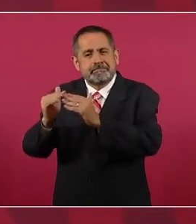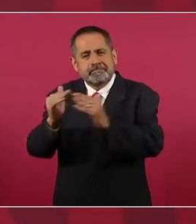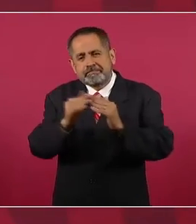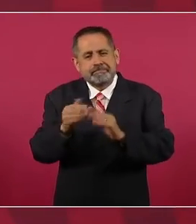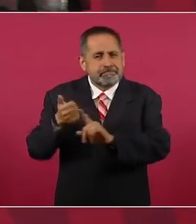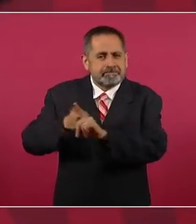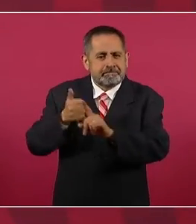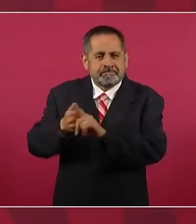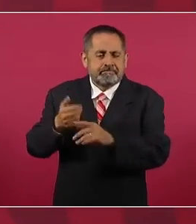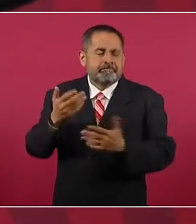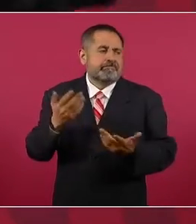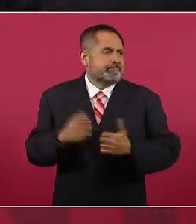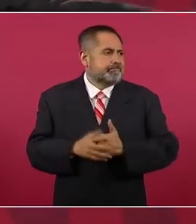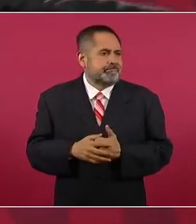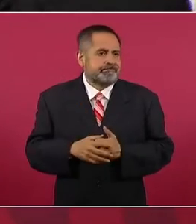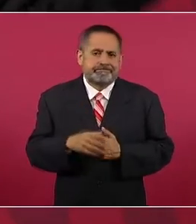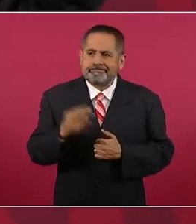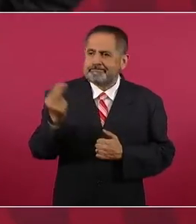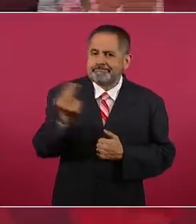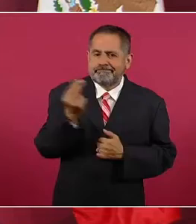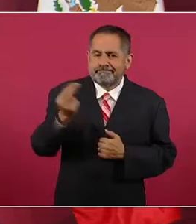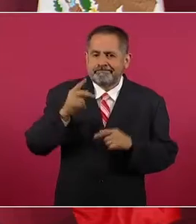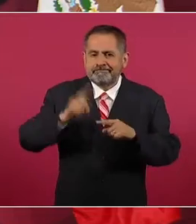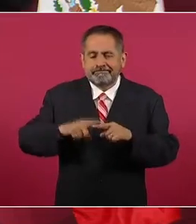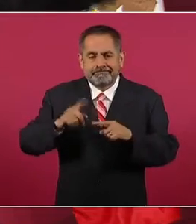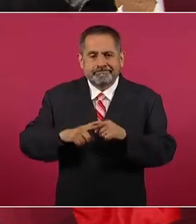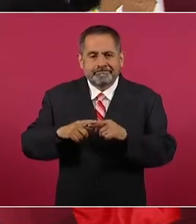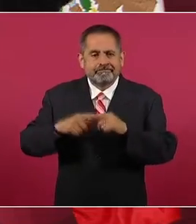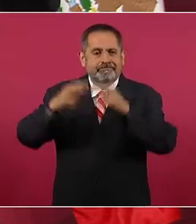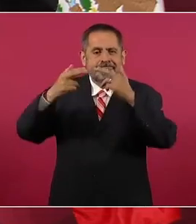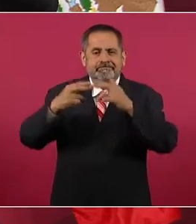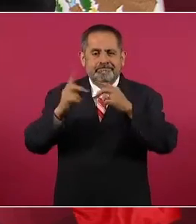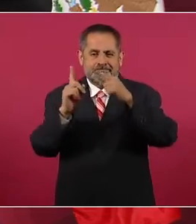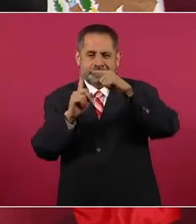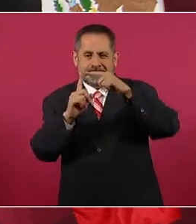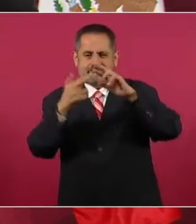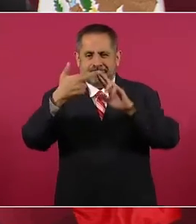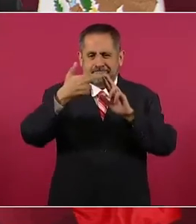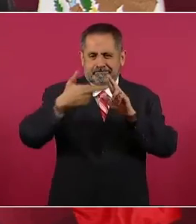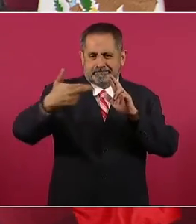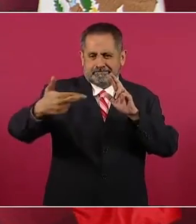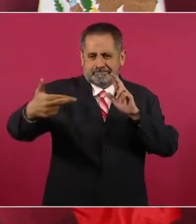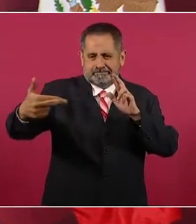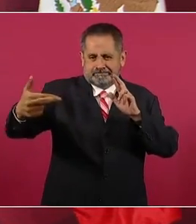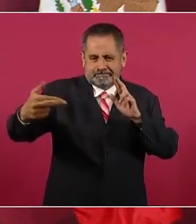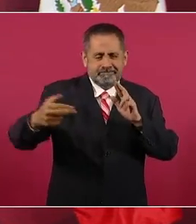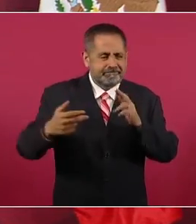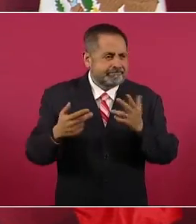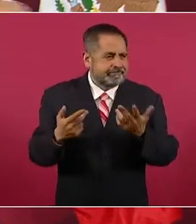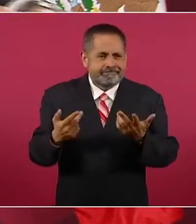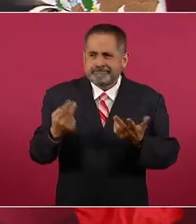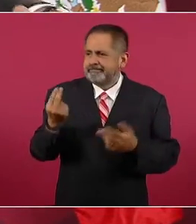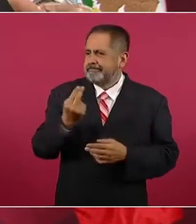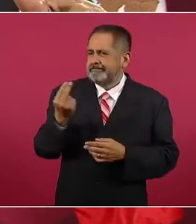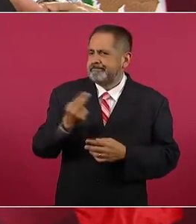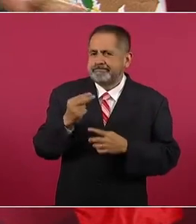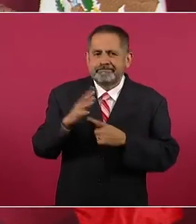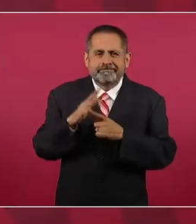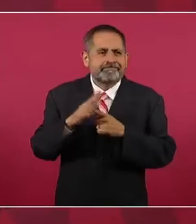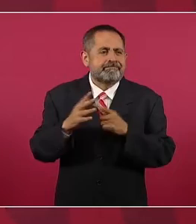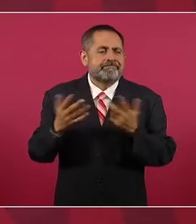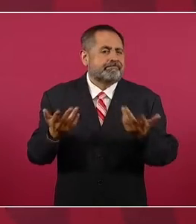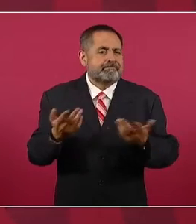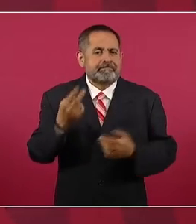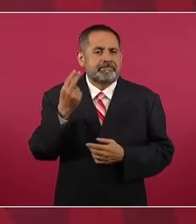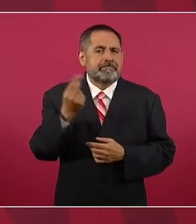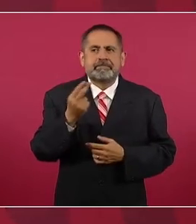y para eso se requiere de antenas y se requiere de un sistema